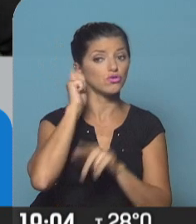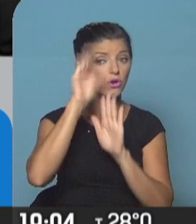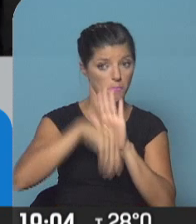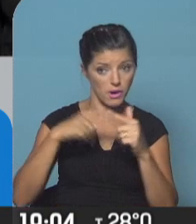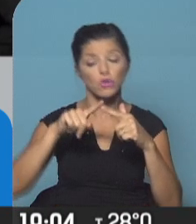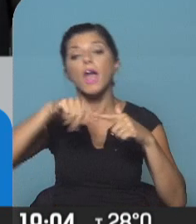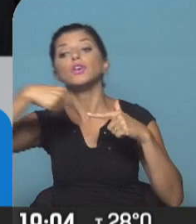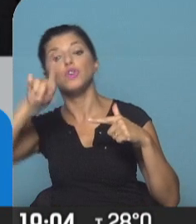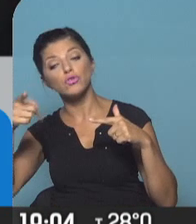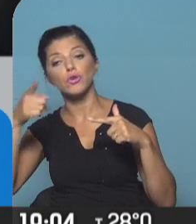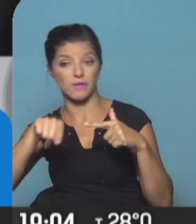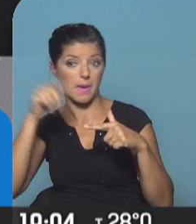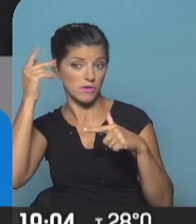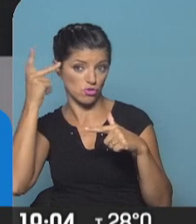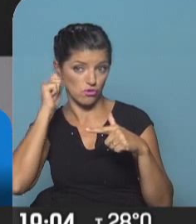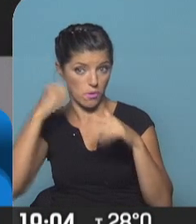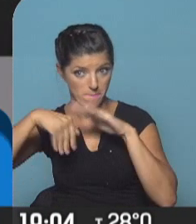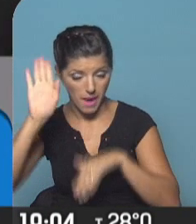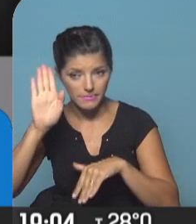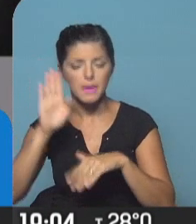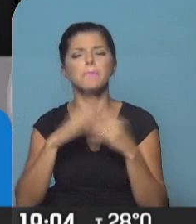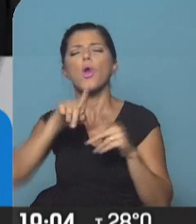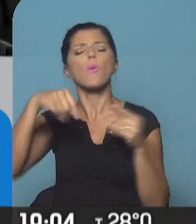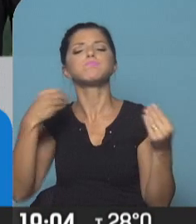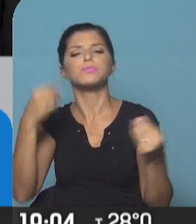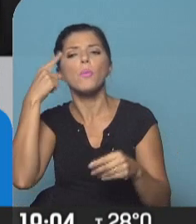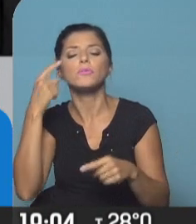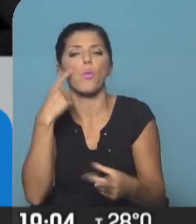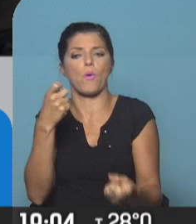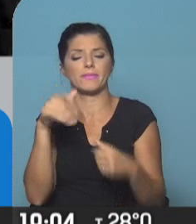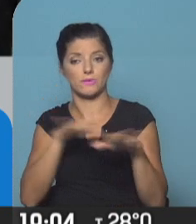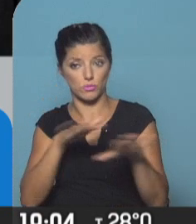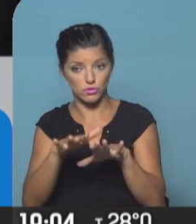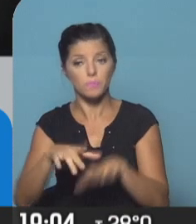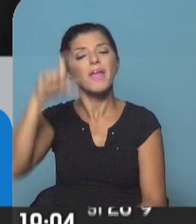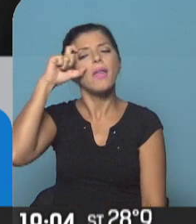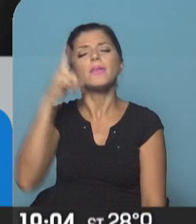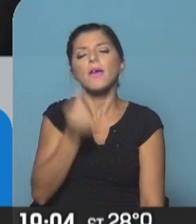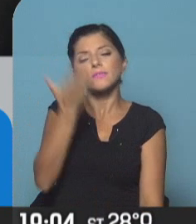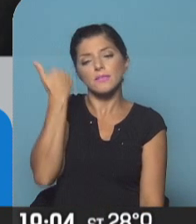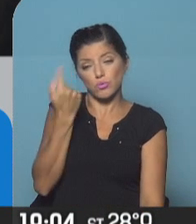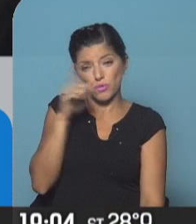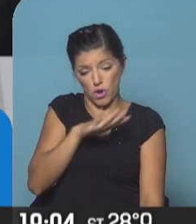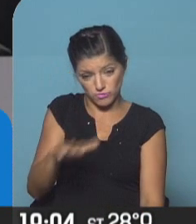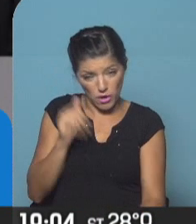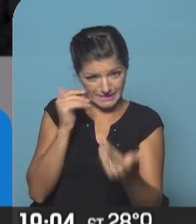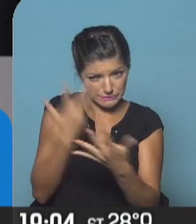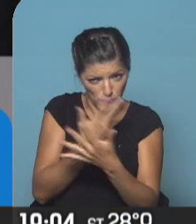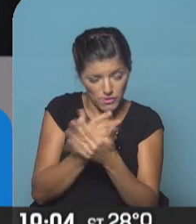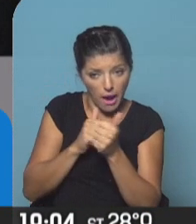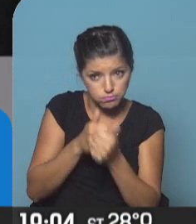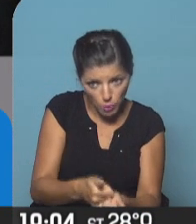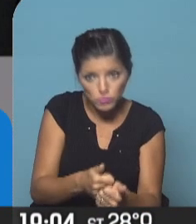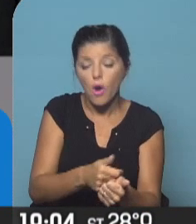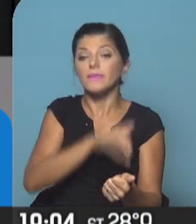menores. ¿Cómo surge todo esto? Cuando uno de los chicos abusados hace 10 días le comenta todo esto a un empleado del club. Esto ya sale